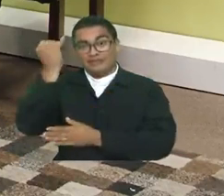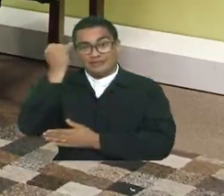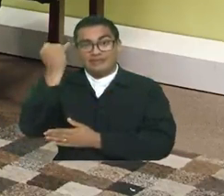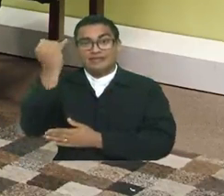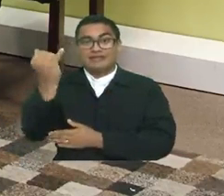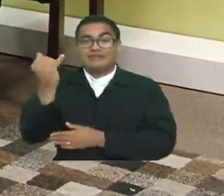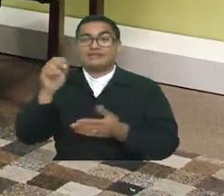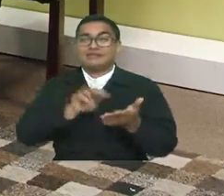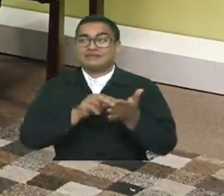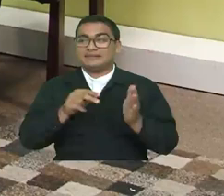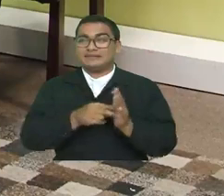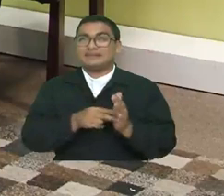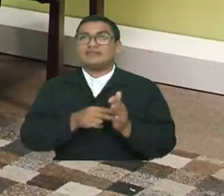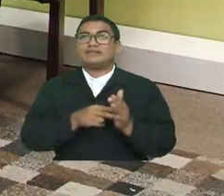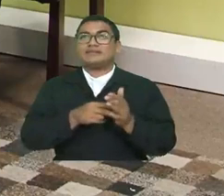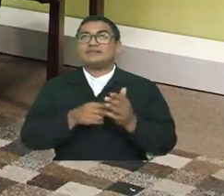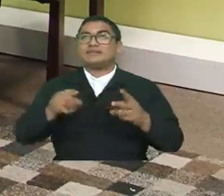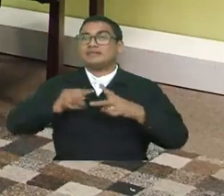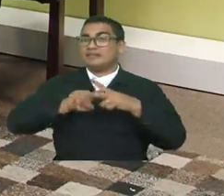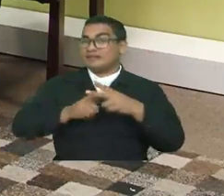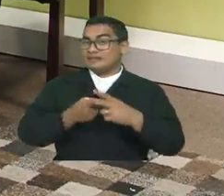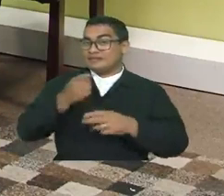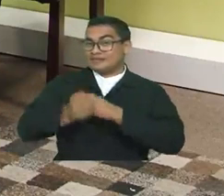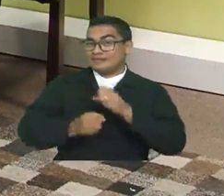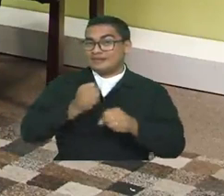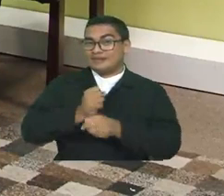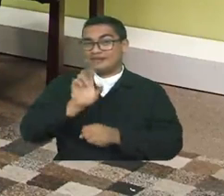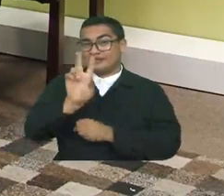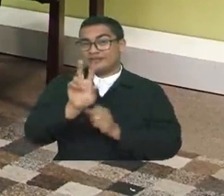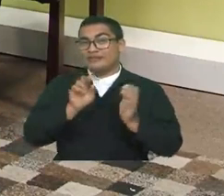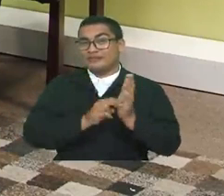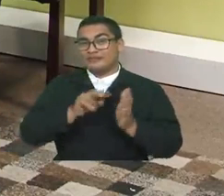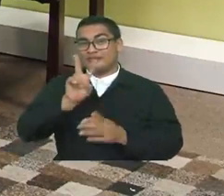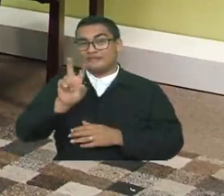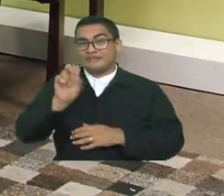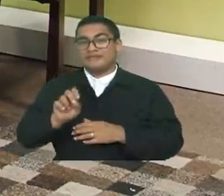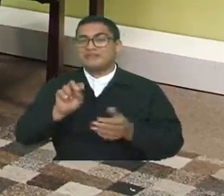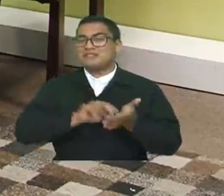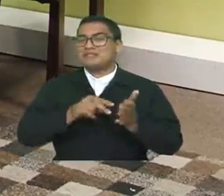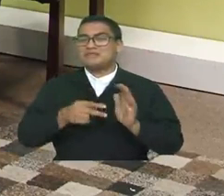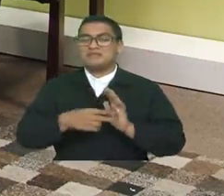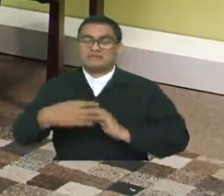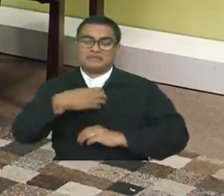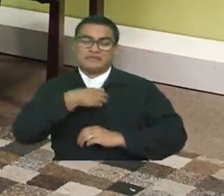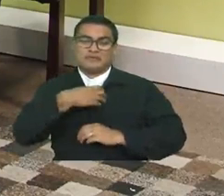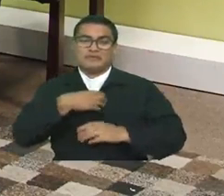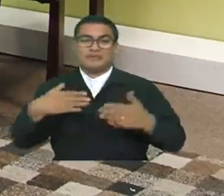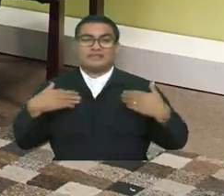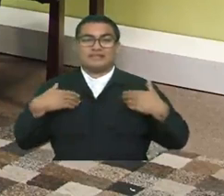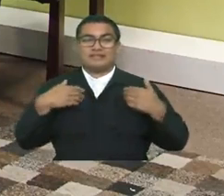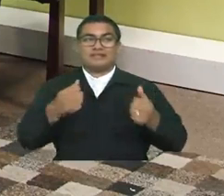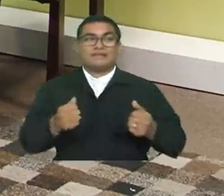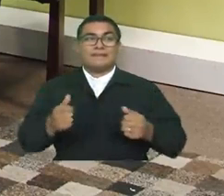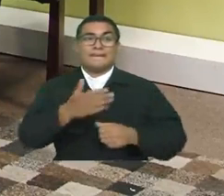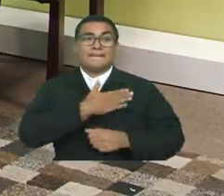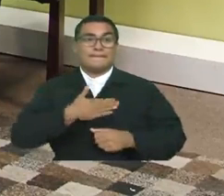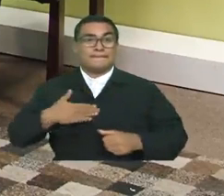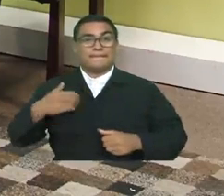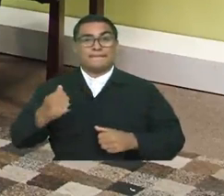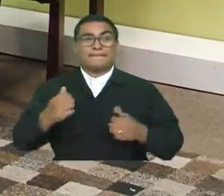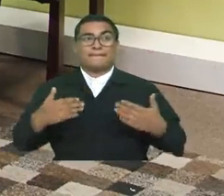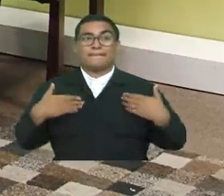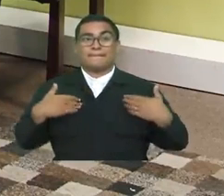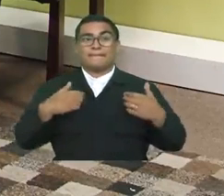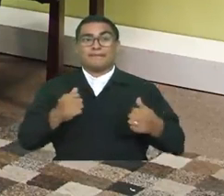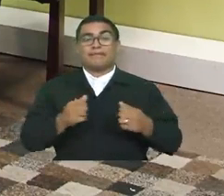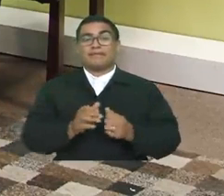ese tipo de metas, para iniciar este año 2020? Que tiene que ver con nuestra salud, con mejorar nuestra salud.